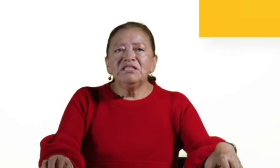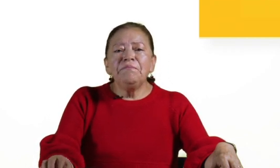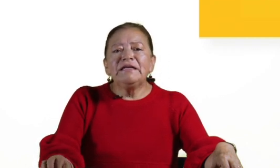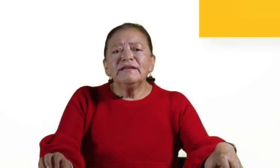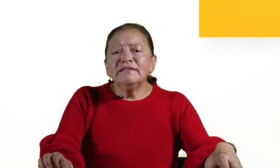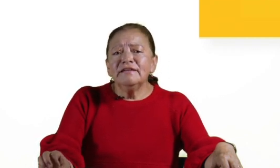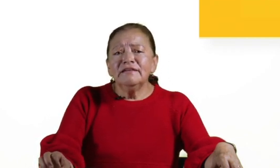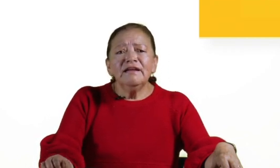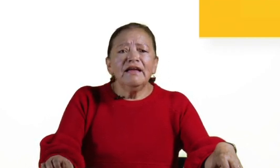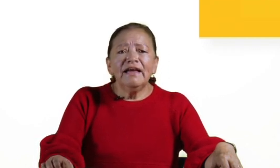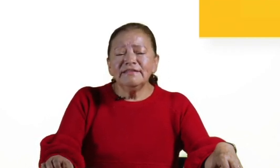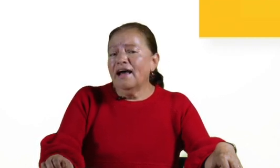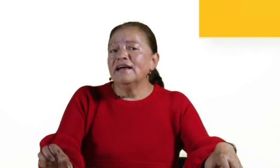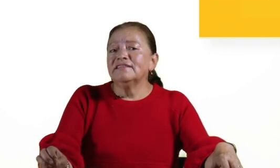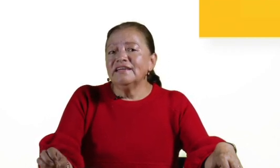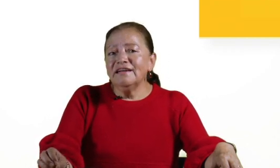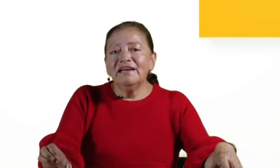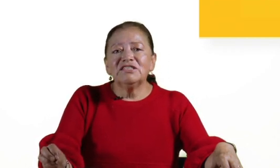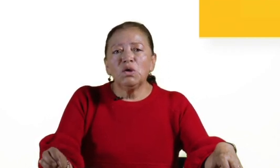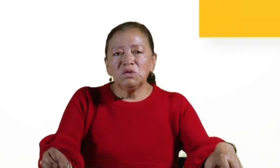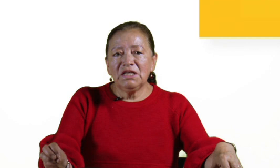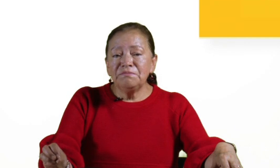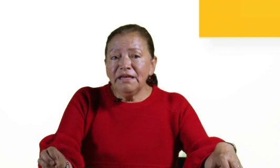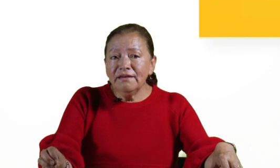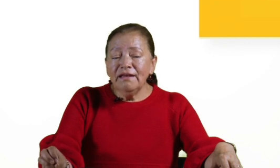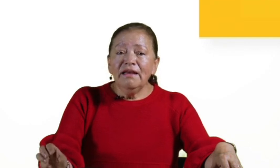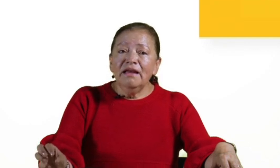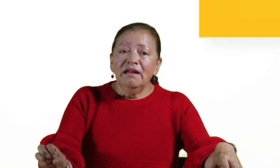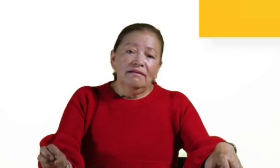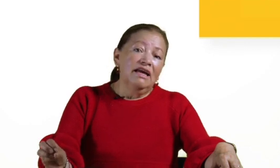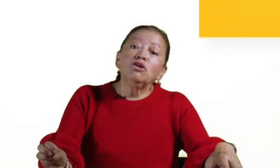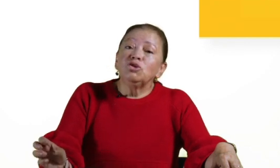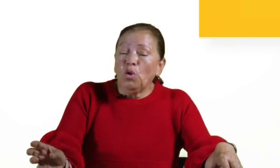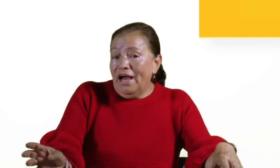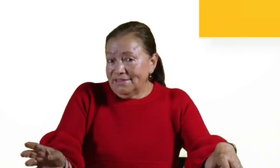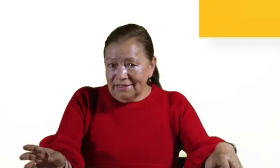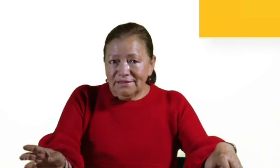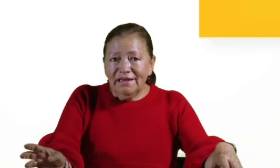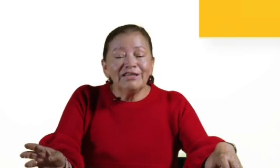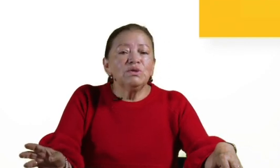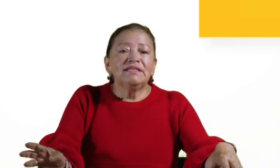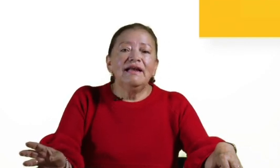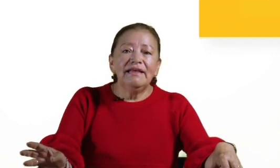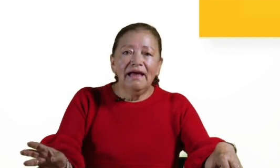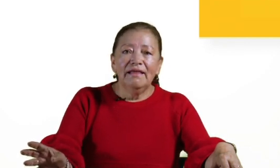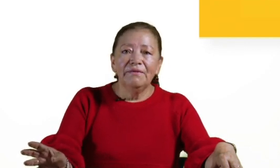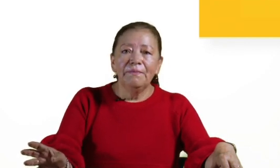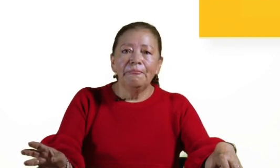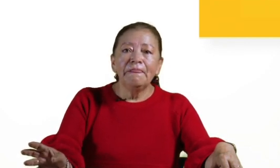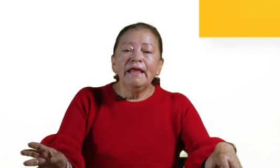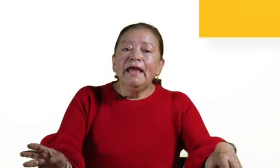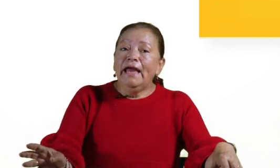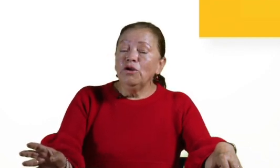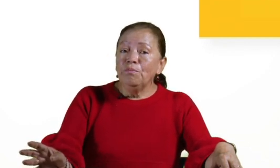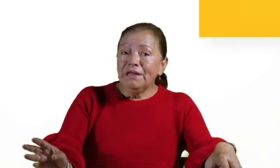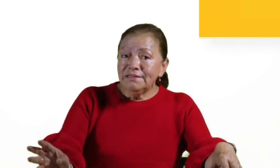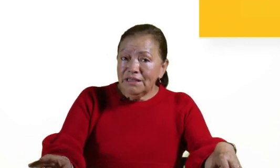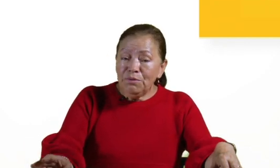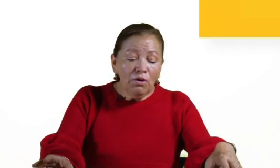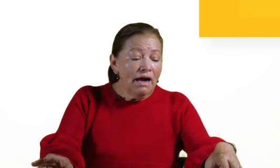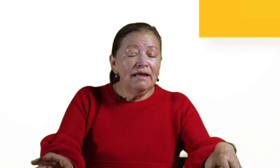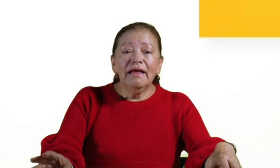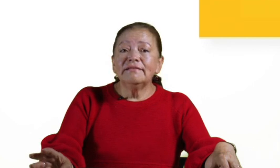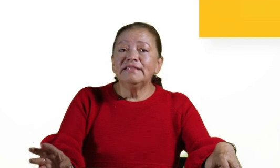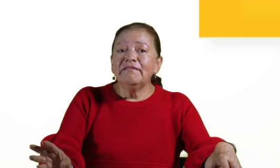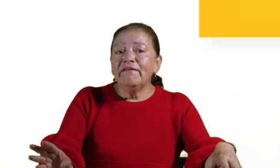en unas empresas dice es hacer las cosas bien que nos toca hacer. Eso es calidad. En un